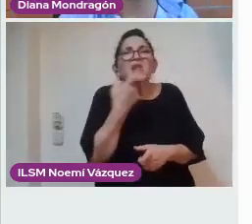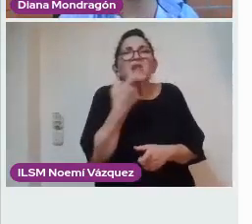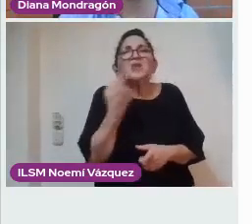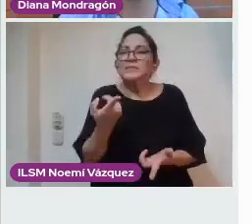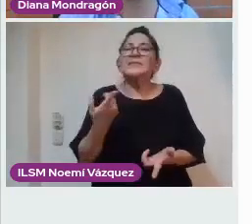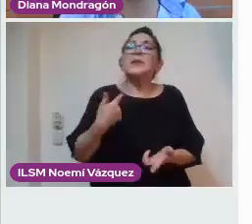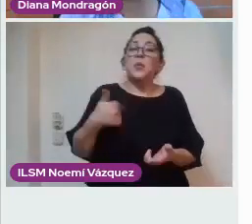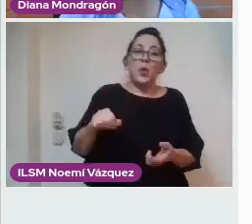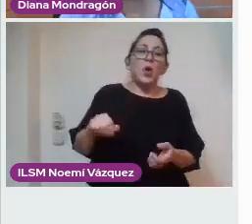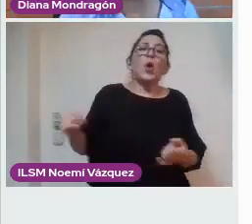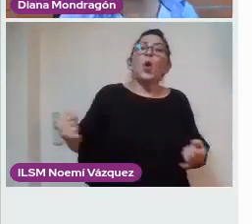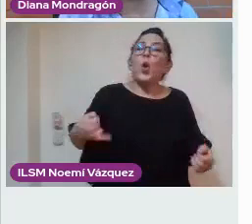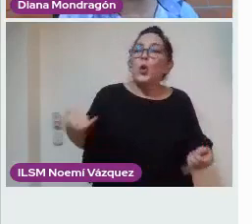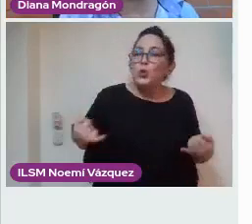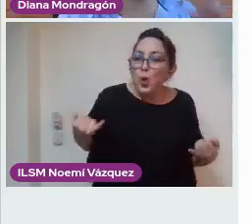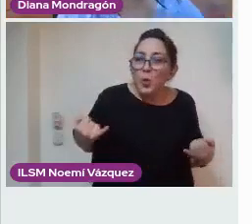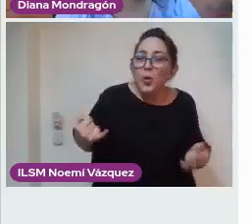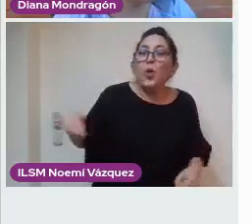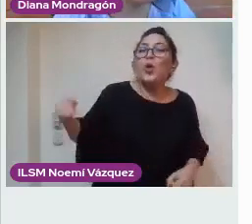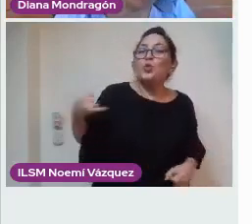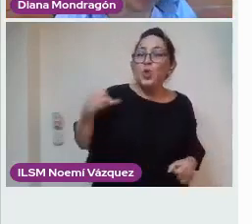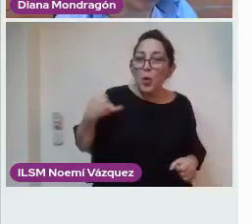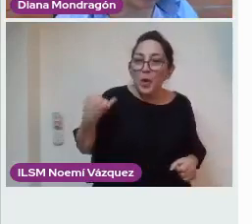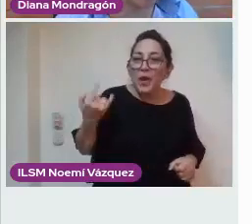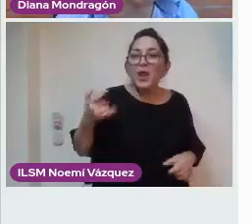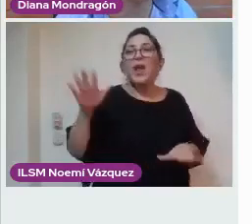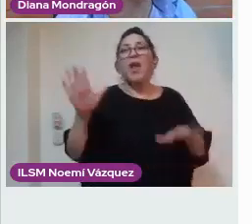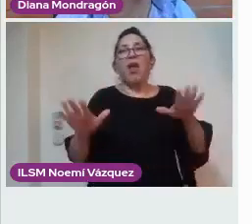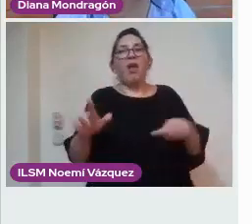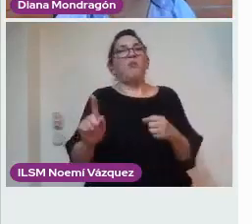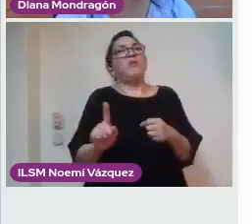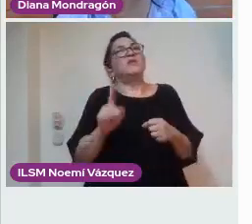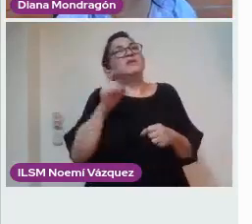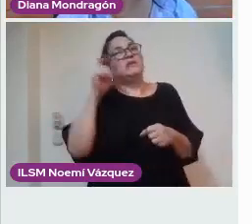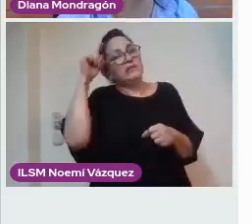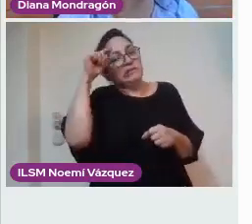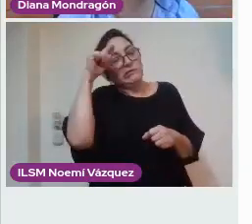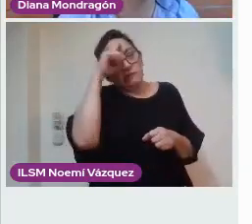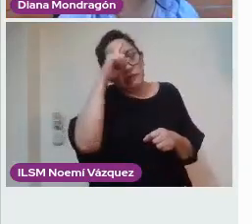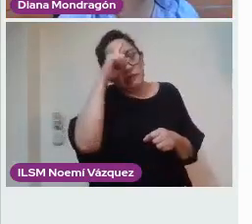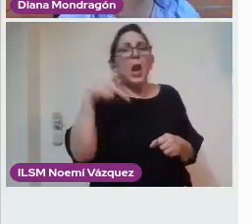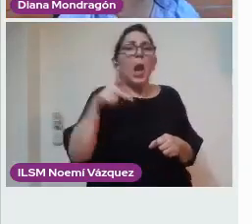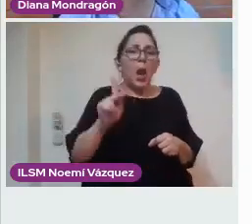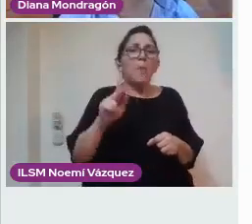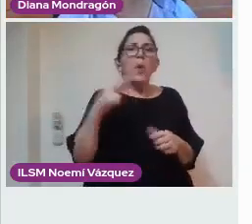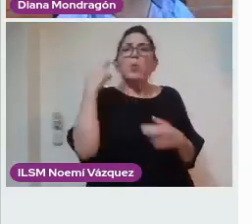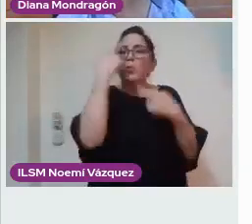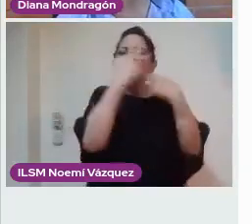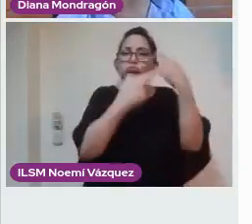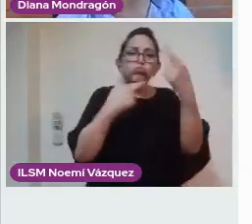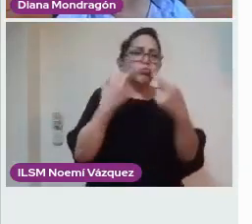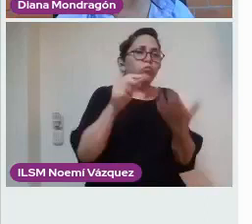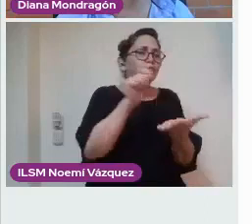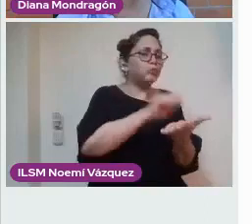pero podemos preguntar, podemos revisar libretas, ¿no? Podemos